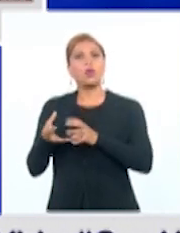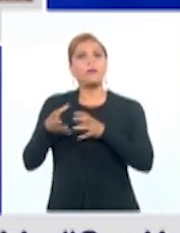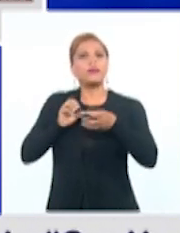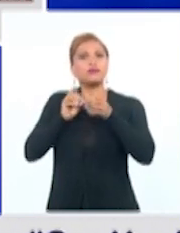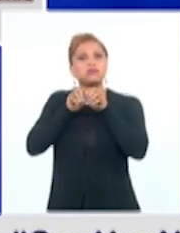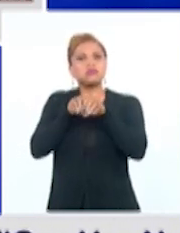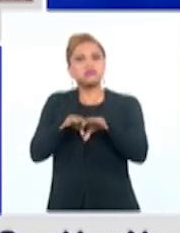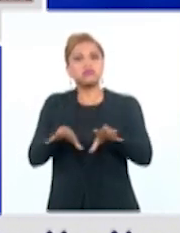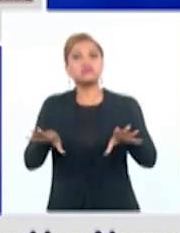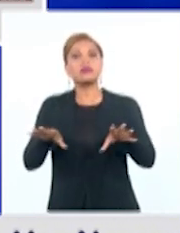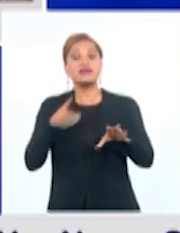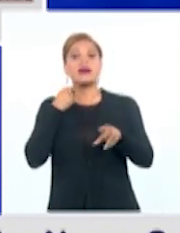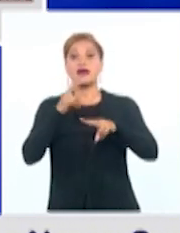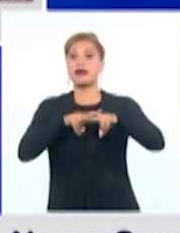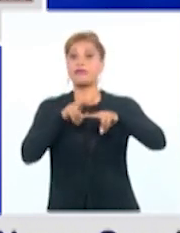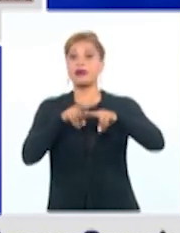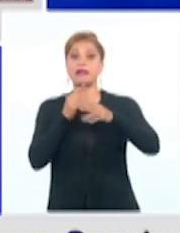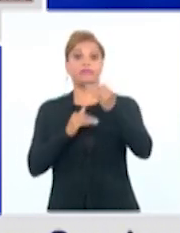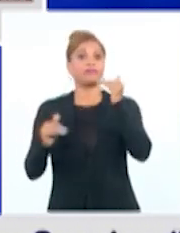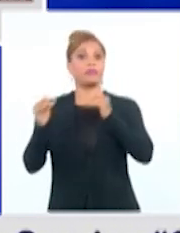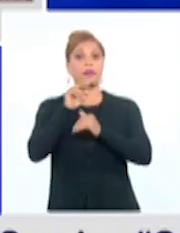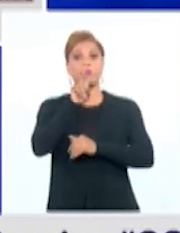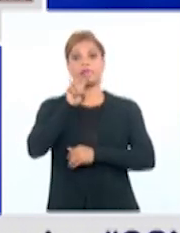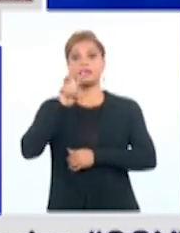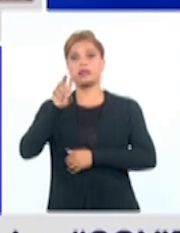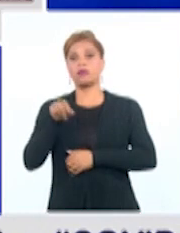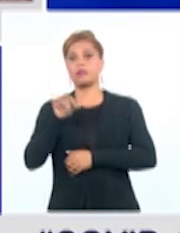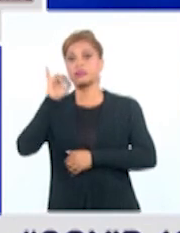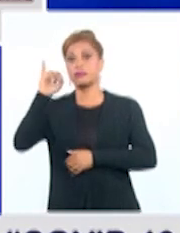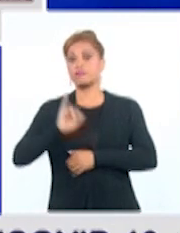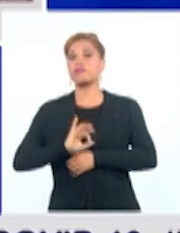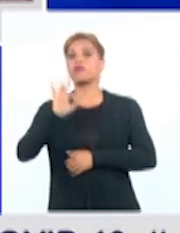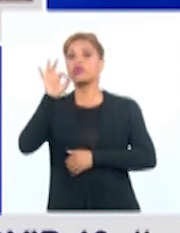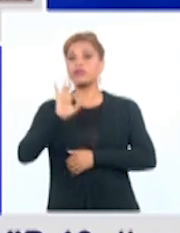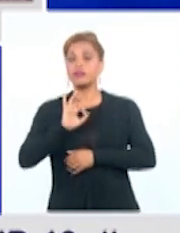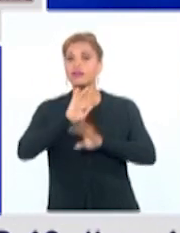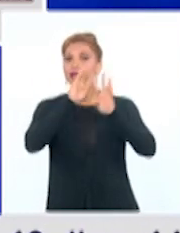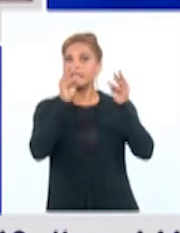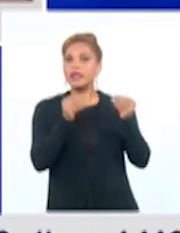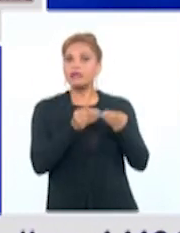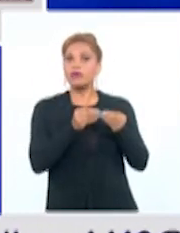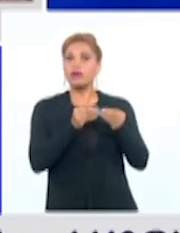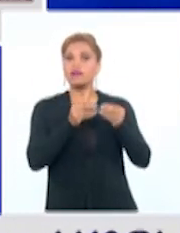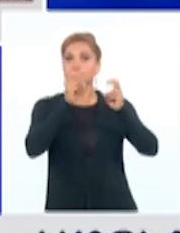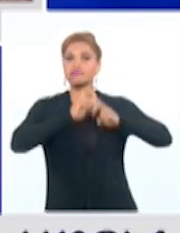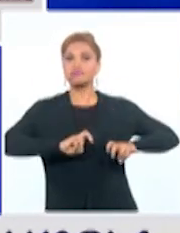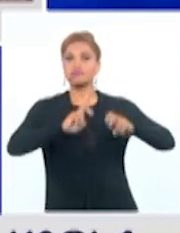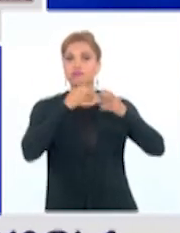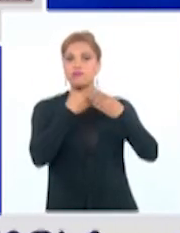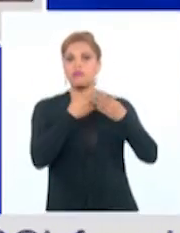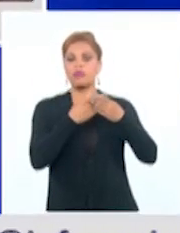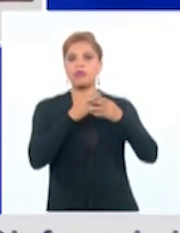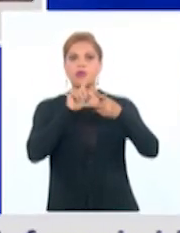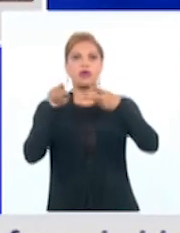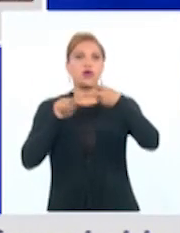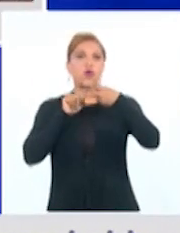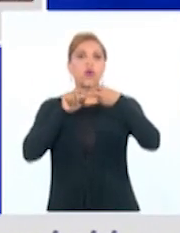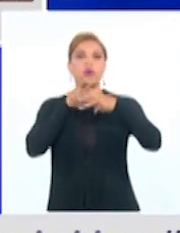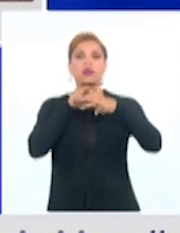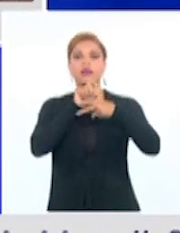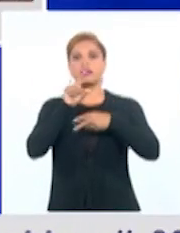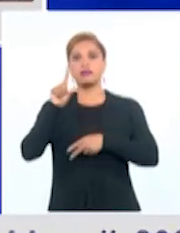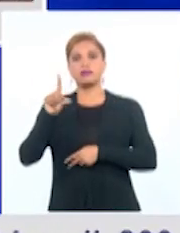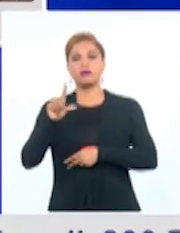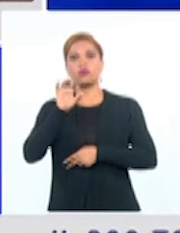epidemiológica, La Habana con el 23,6% de las muestras procesadas, Holguín el 8,7%, Ciego de